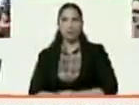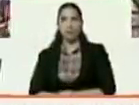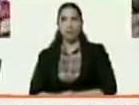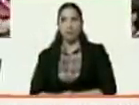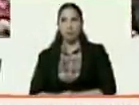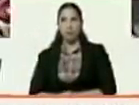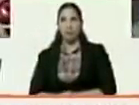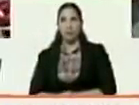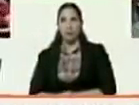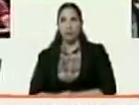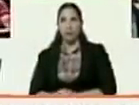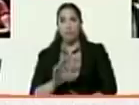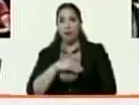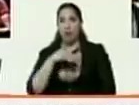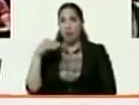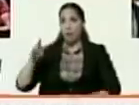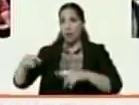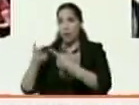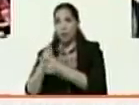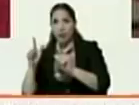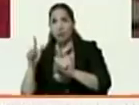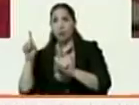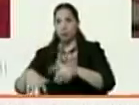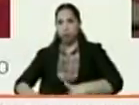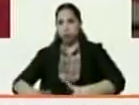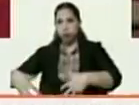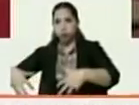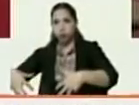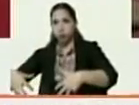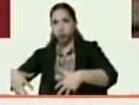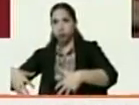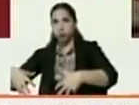Del fantasma del neoliberalismo, del capitalismo.